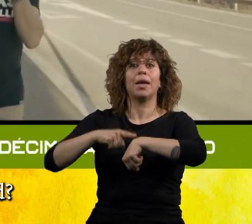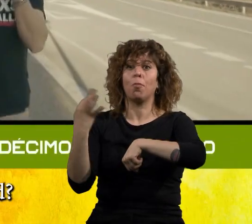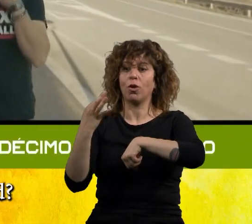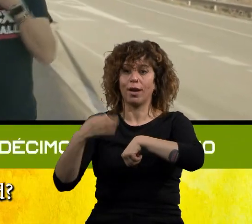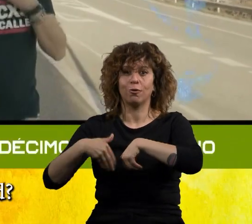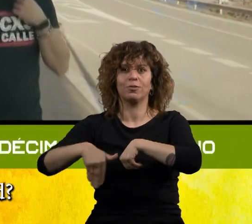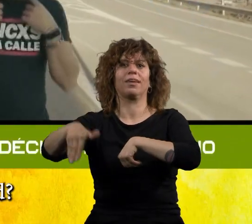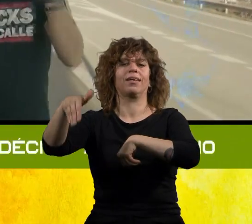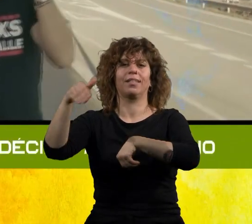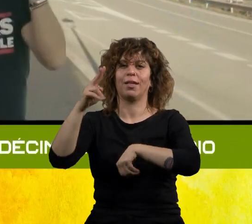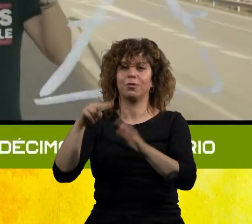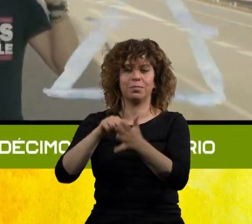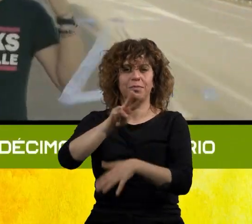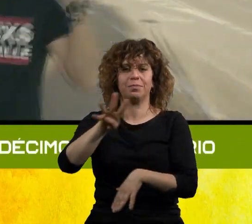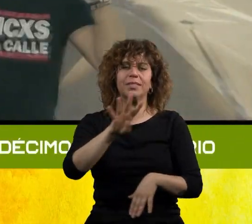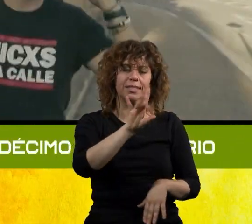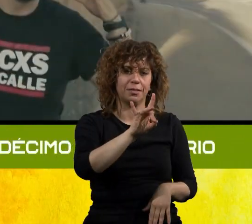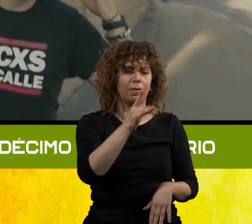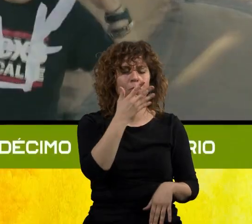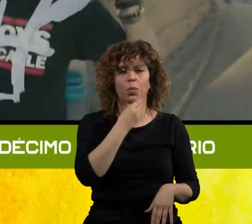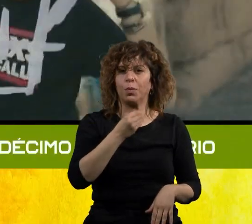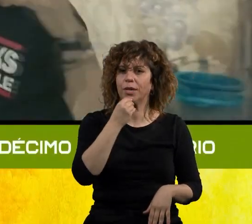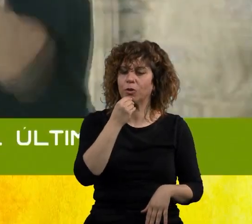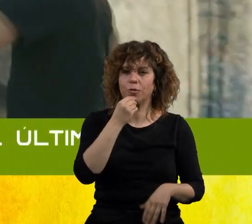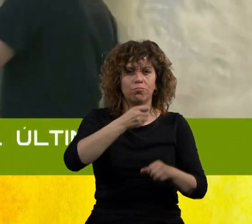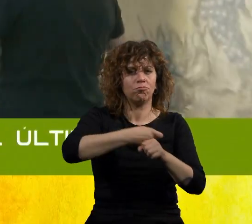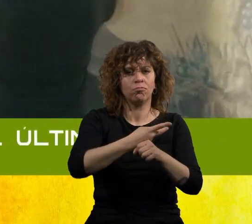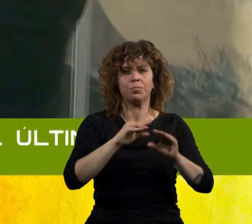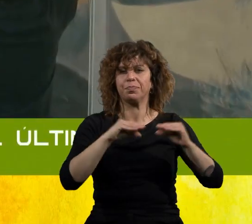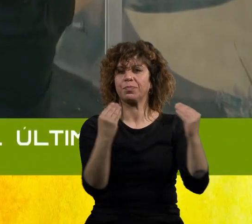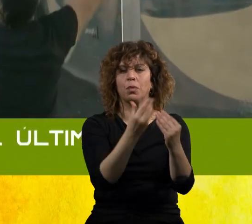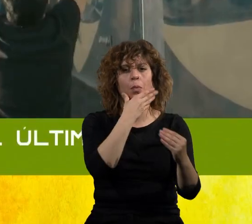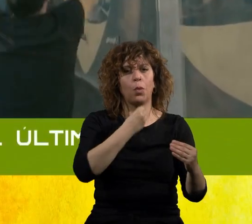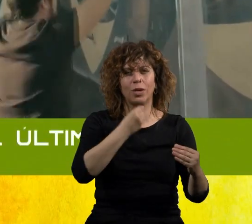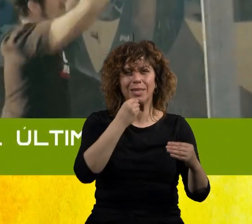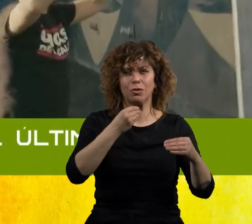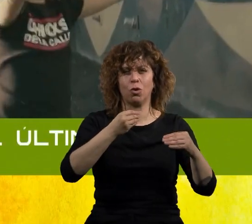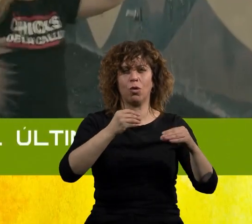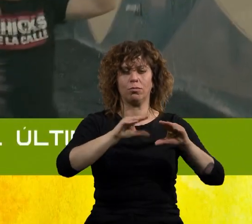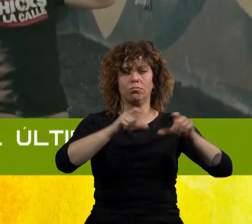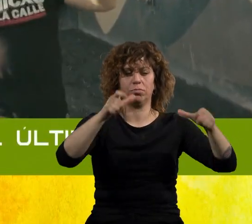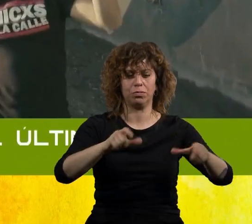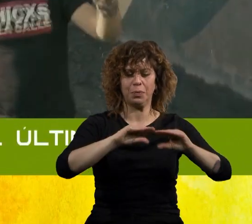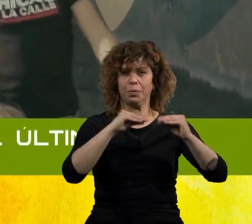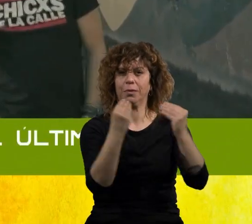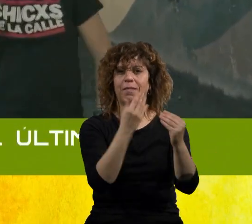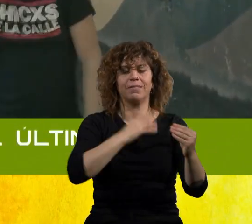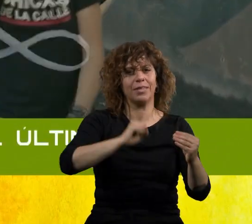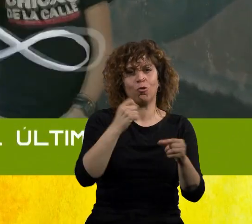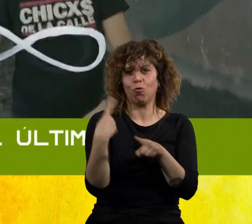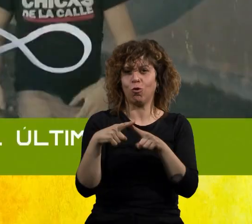en 2024, bonito. ¿Verdad? Sí, sí. Muy bonito, un disco muy chulo. Hicimos una edición en vinilo preciosa, disco, mucho